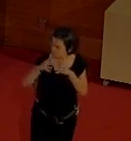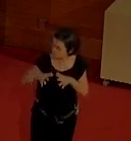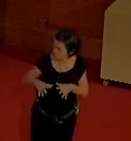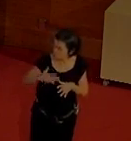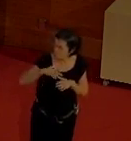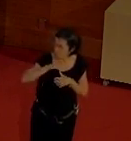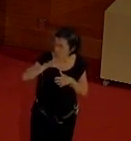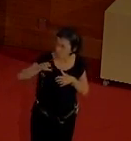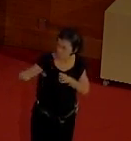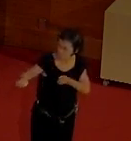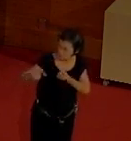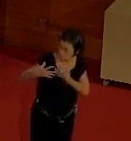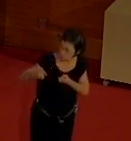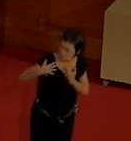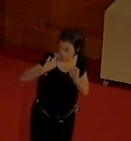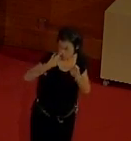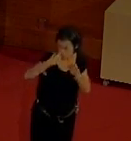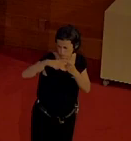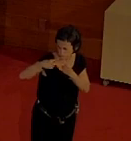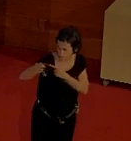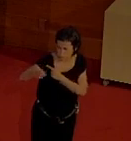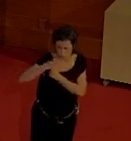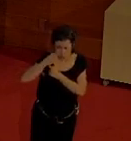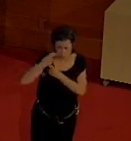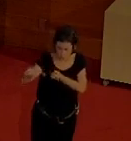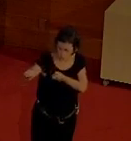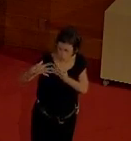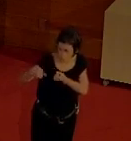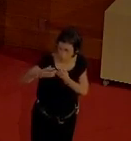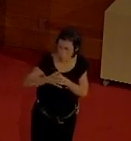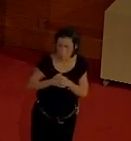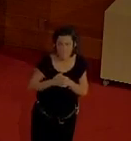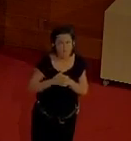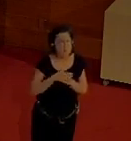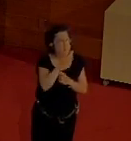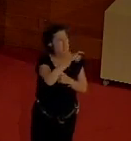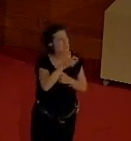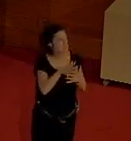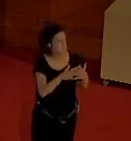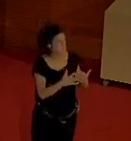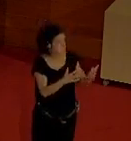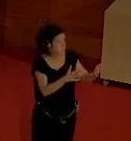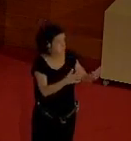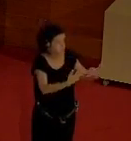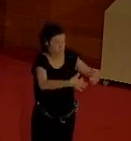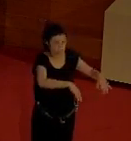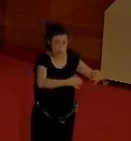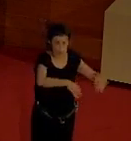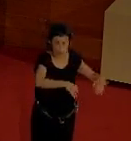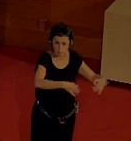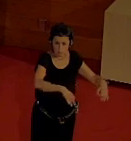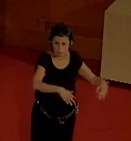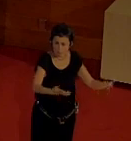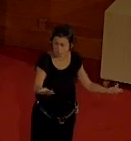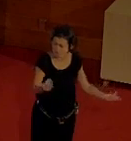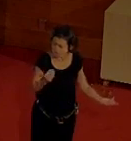de un montón de cosas muy interesantes la gente normal y corriente como nosotros tenemos que tomar alguna